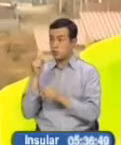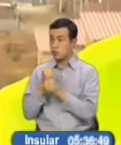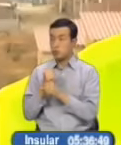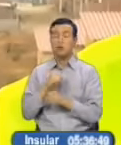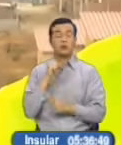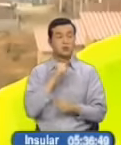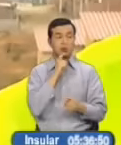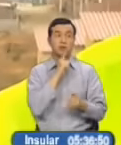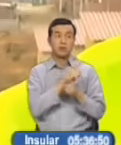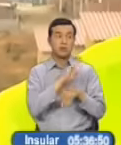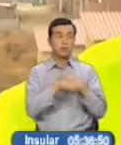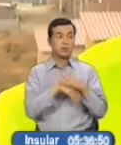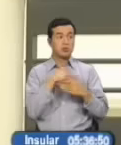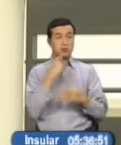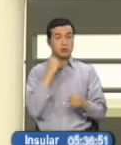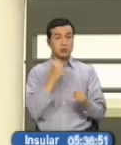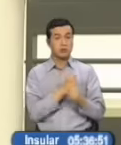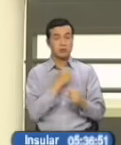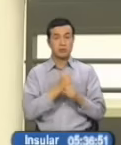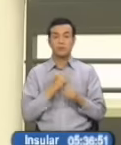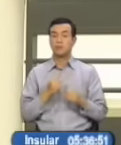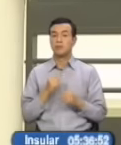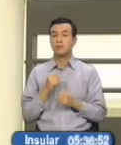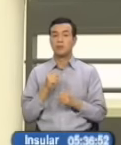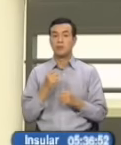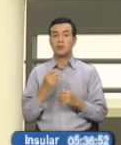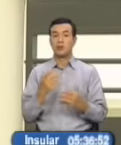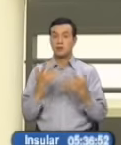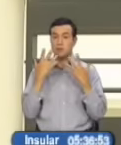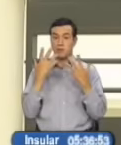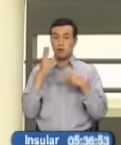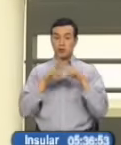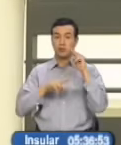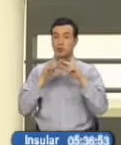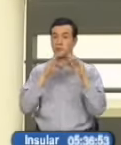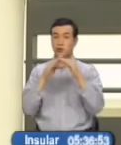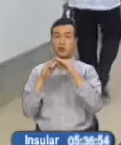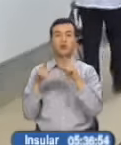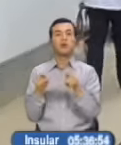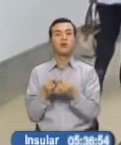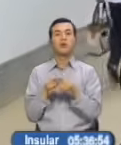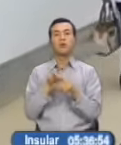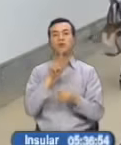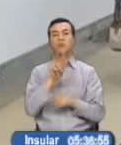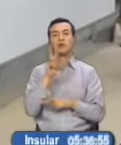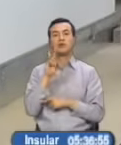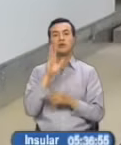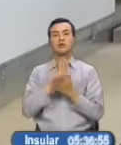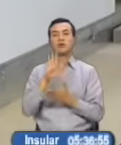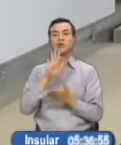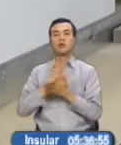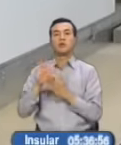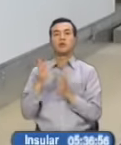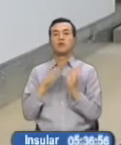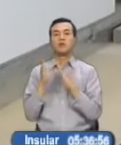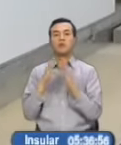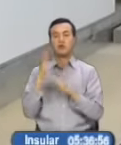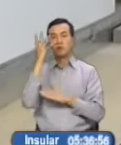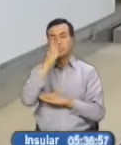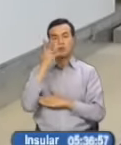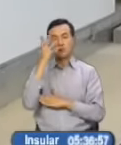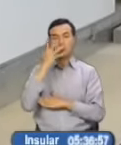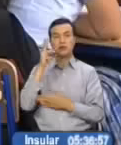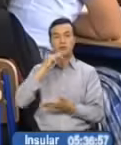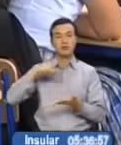Sí, todos necesitamos trabajar, todos. Las mismas manos que construyen viviendas también levantaron 26 escuelas provisionales tanto en Esmeraldas